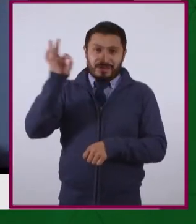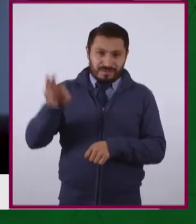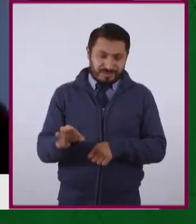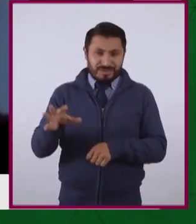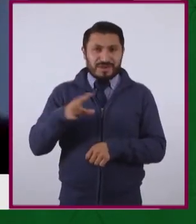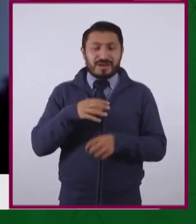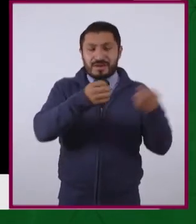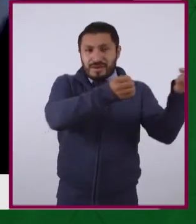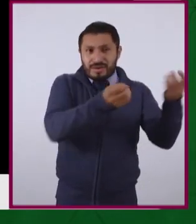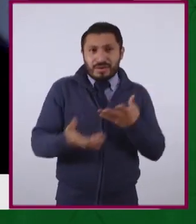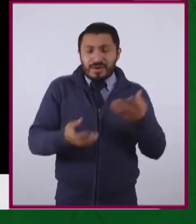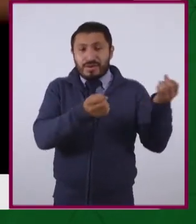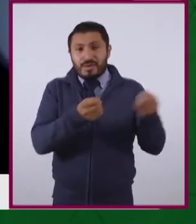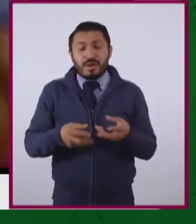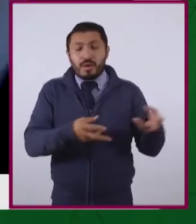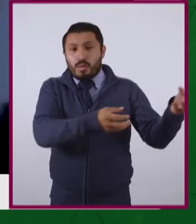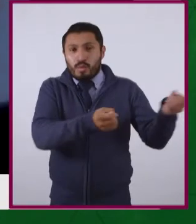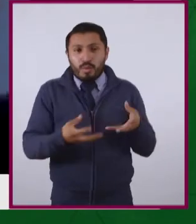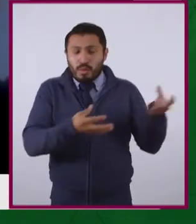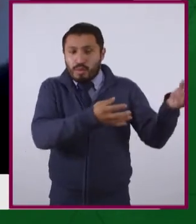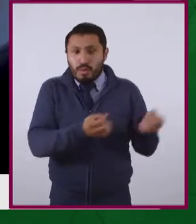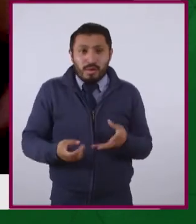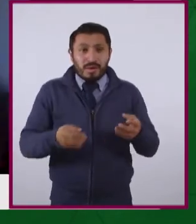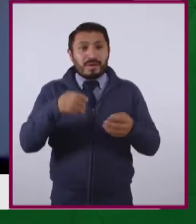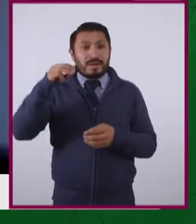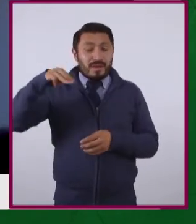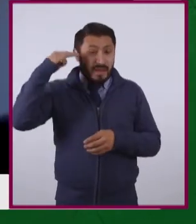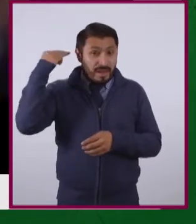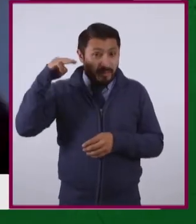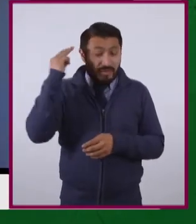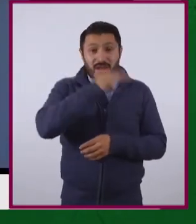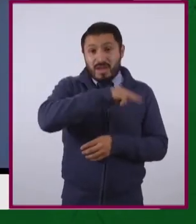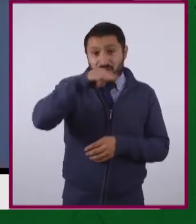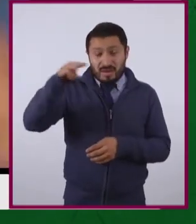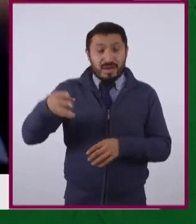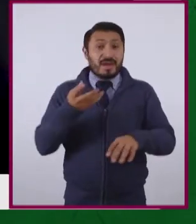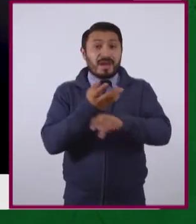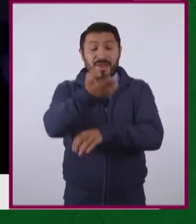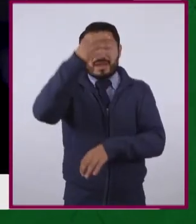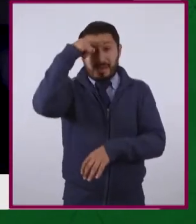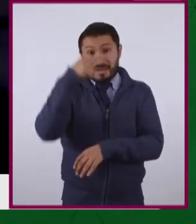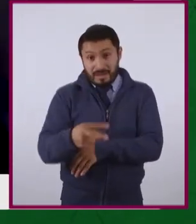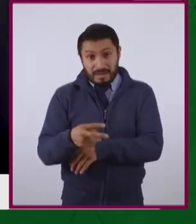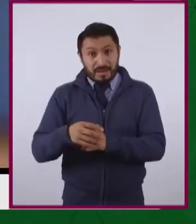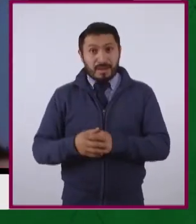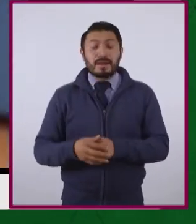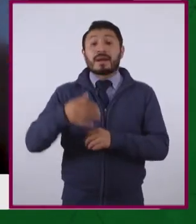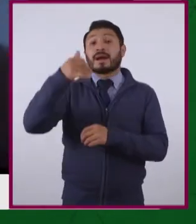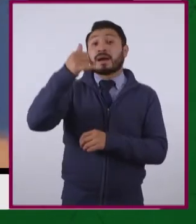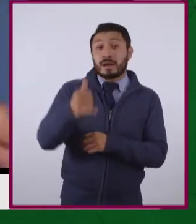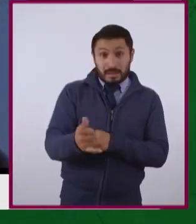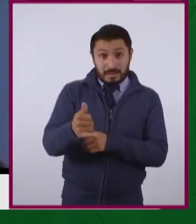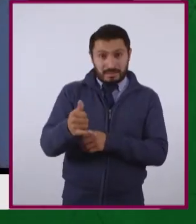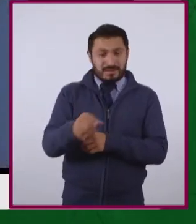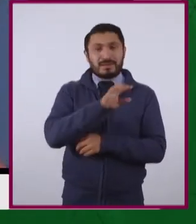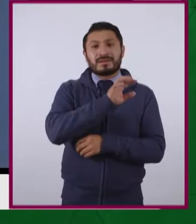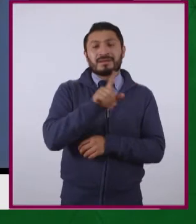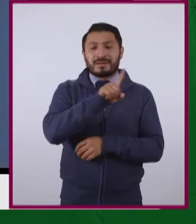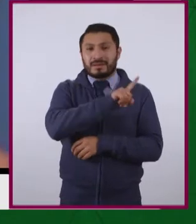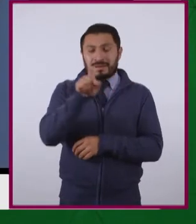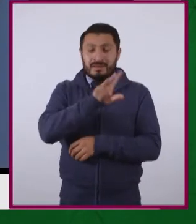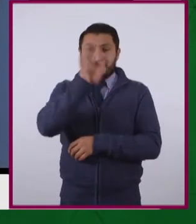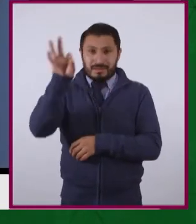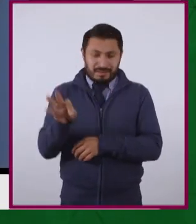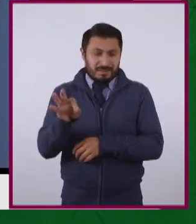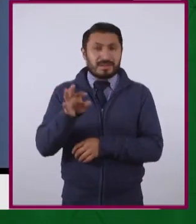la traemos bombeando cuesta arriba desde Michoacán y desde el Estado de México, y de ese 100% de